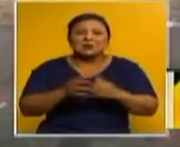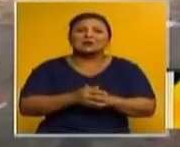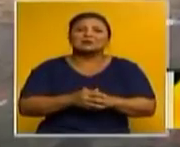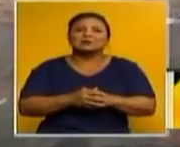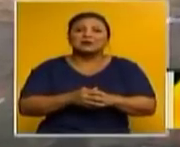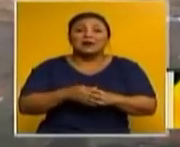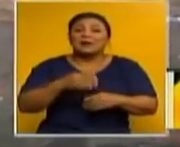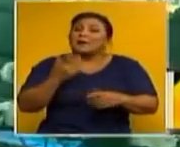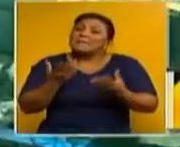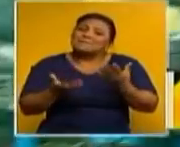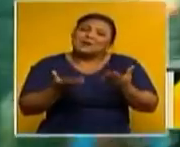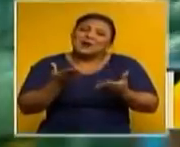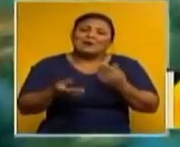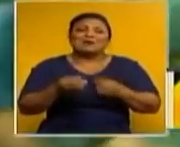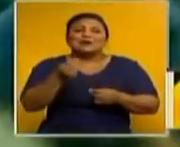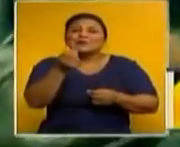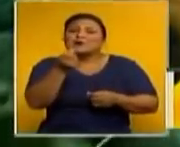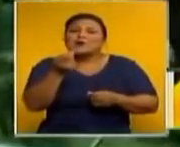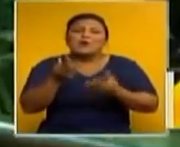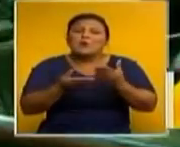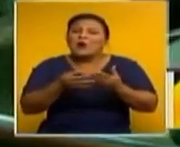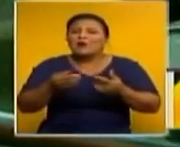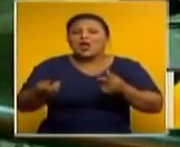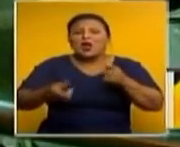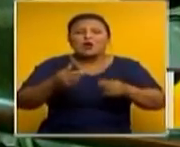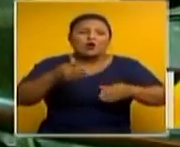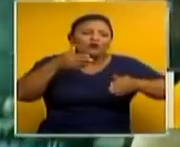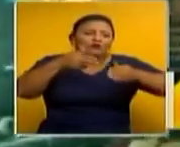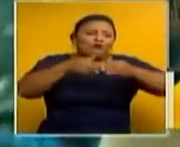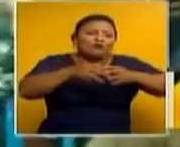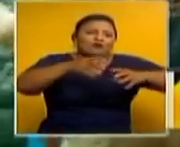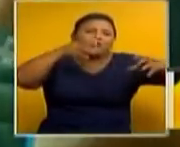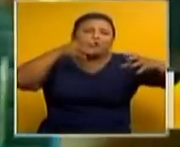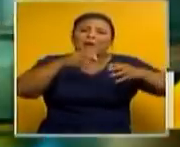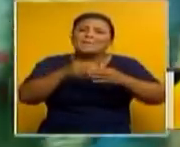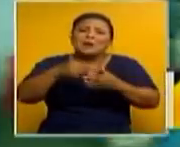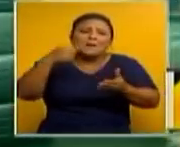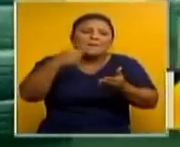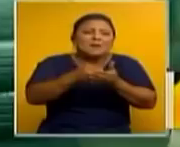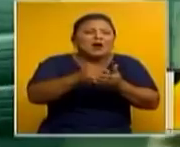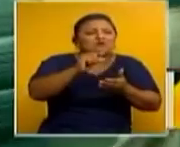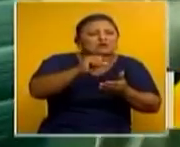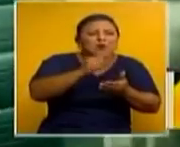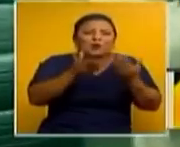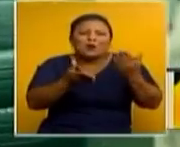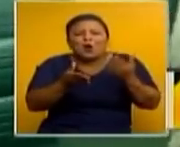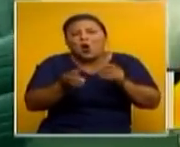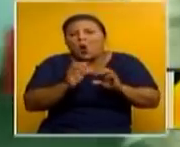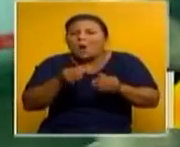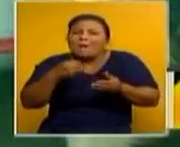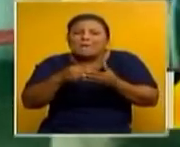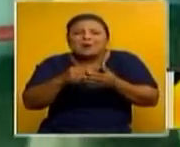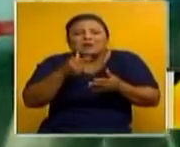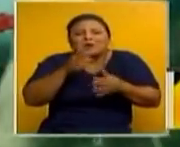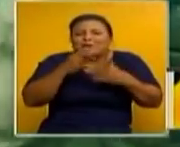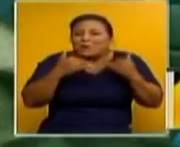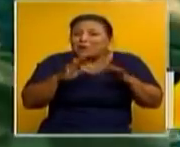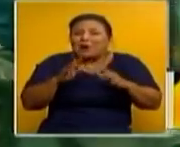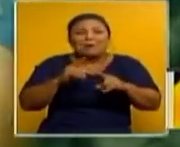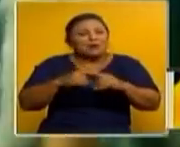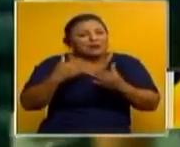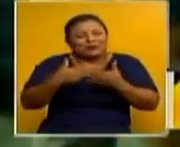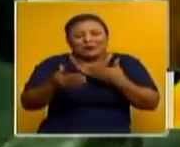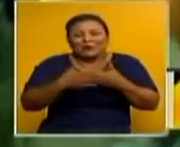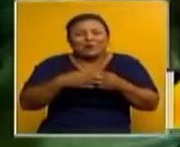el problema es el precio. En una te regalan el aire, otra solo te piden para las colas. En fin, cada quien tiene su manera de atender para ganarse